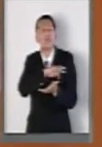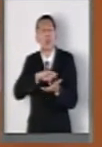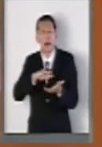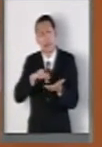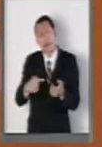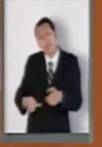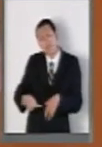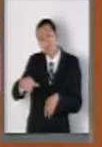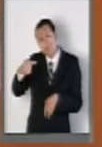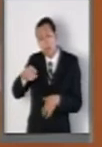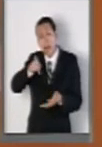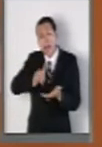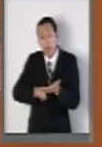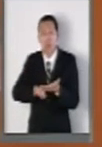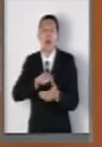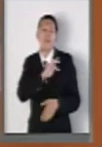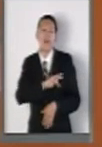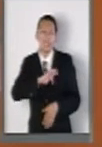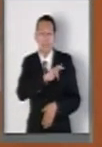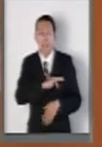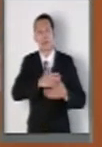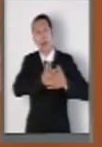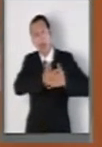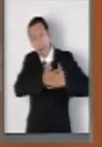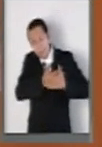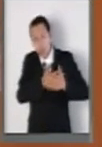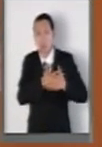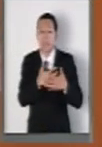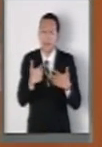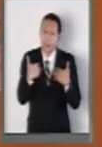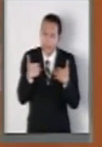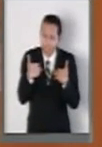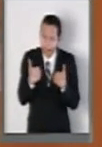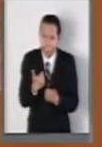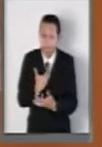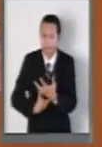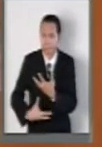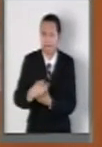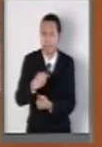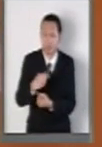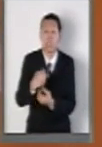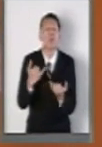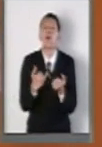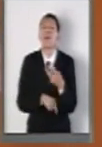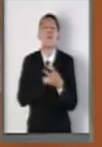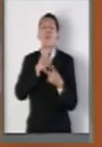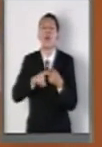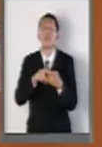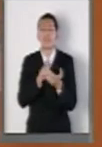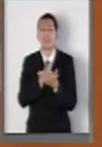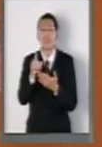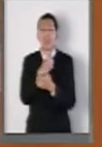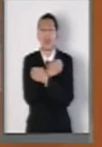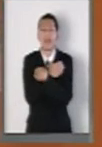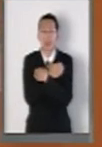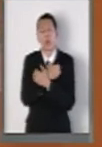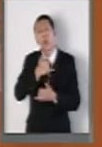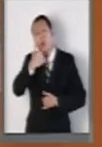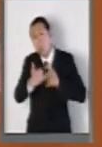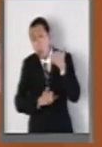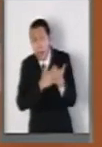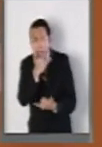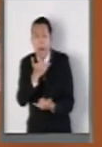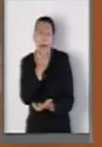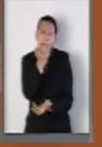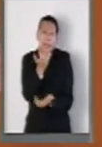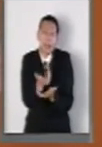felicidad, amor y comprensión, el derecho a la educación, a jugar, a descansar, a alimentarse